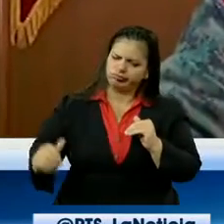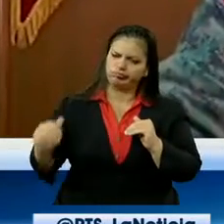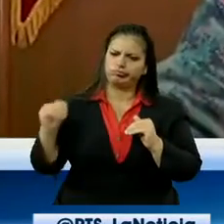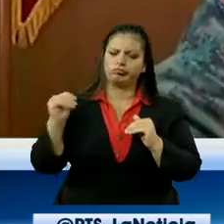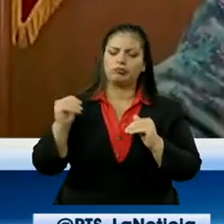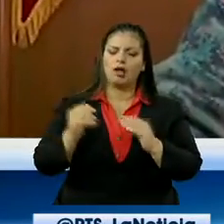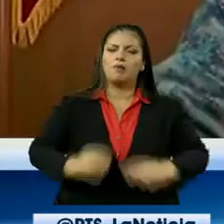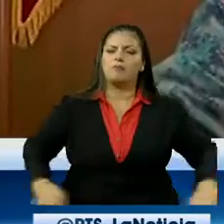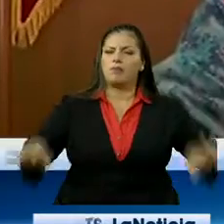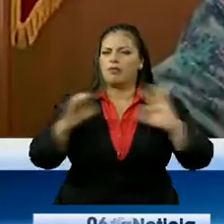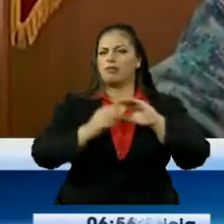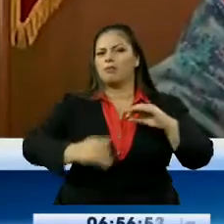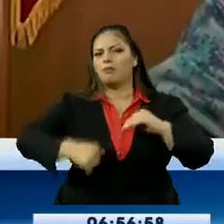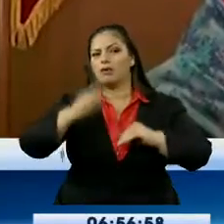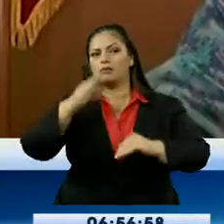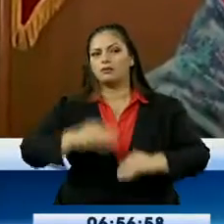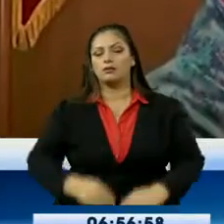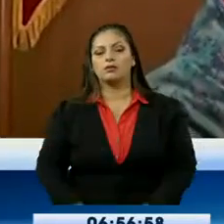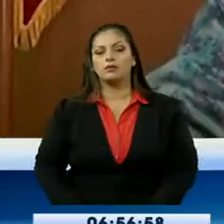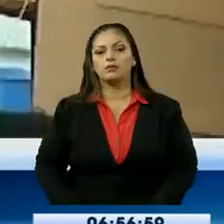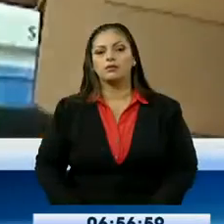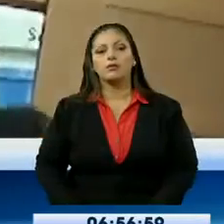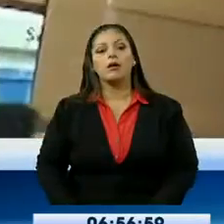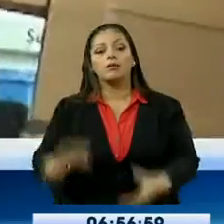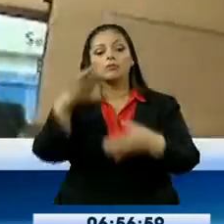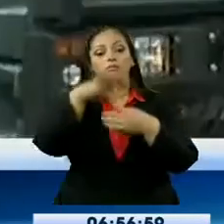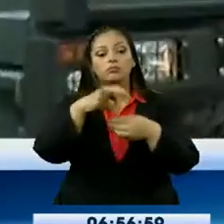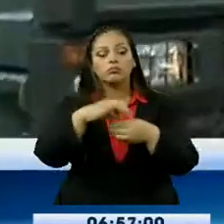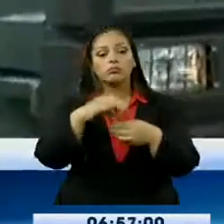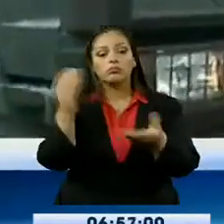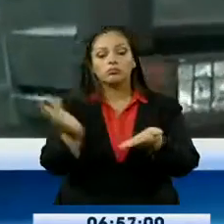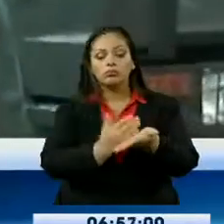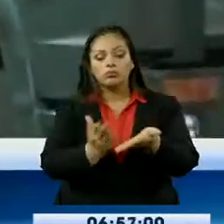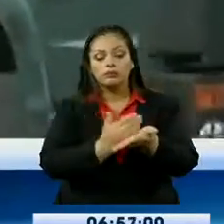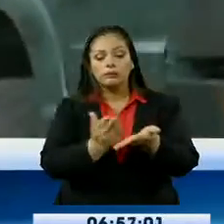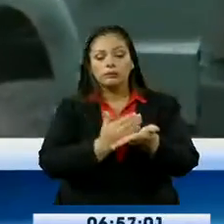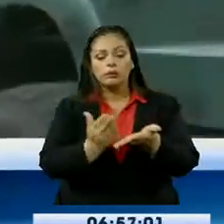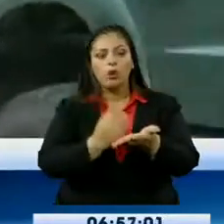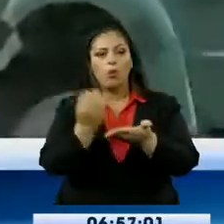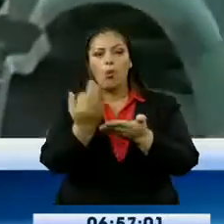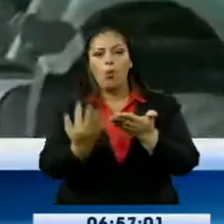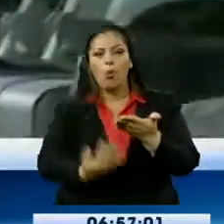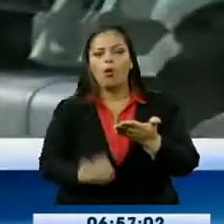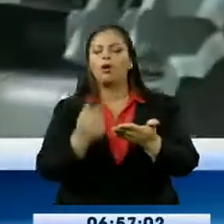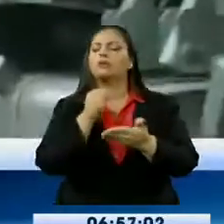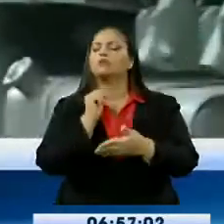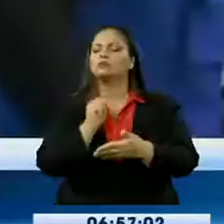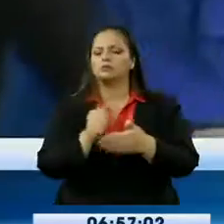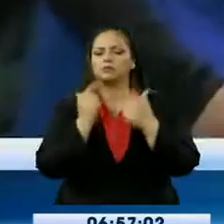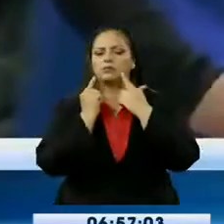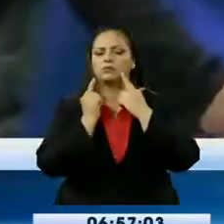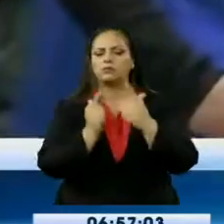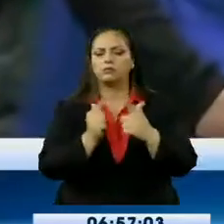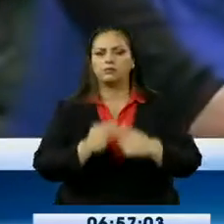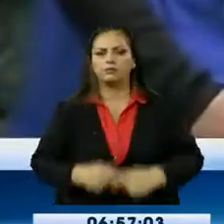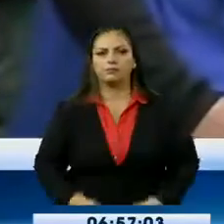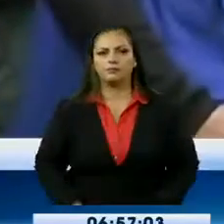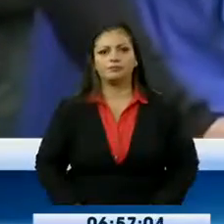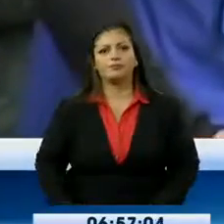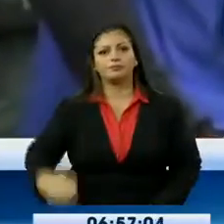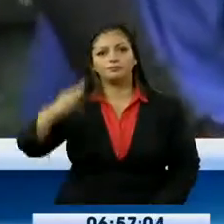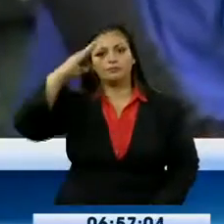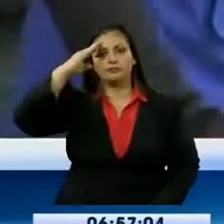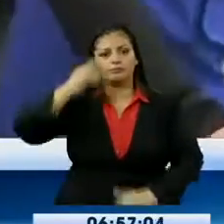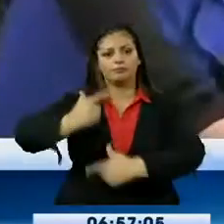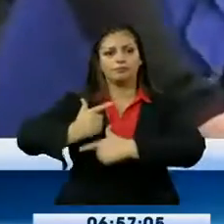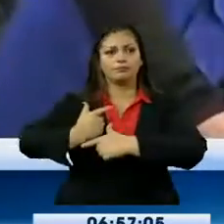orden, la seguridad durante los escrutinios. Por lo tanto, dejó claro que la institución militar solo garantiza las actividades